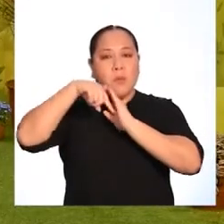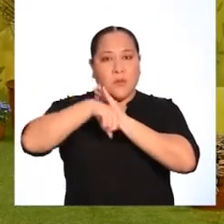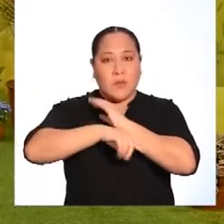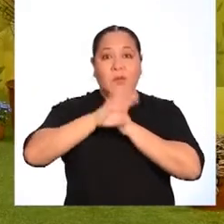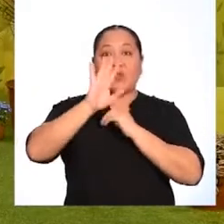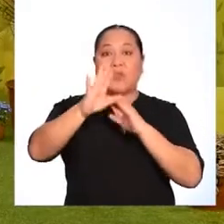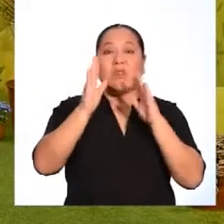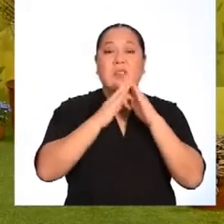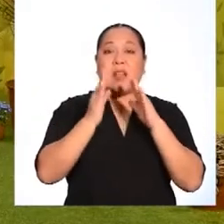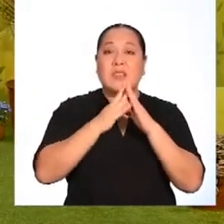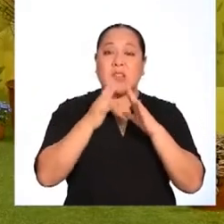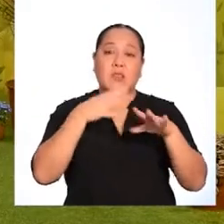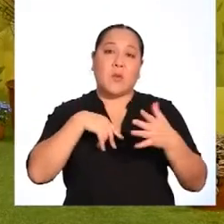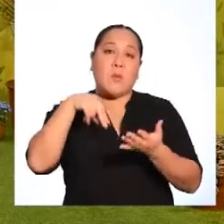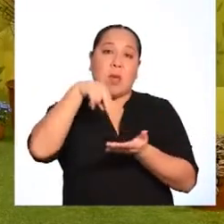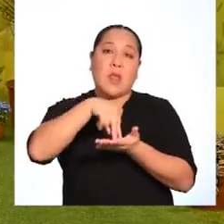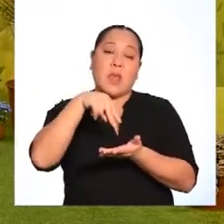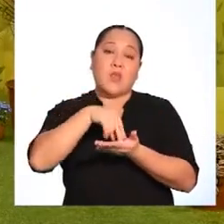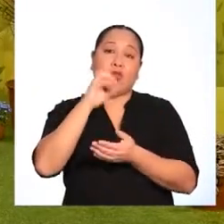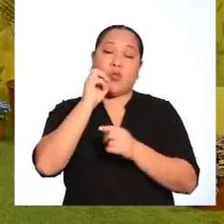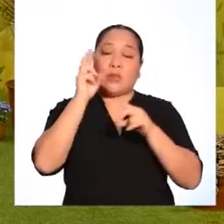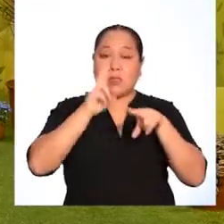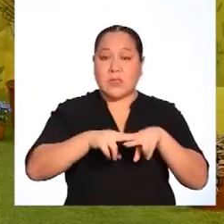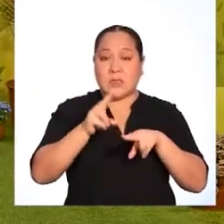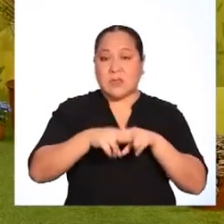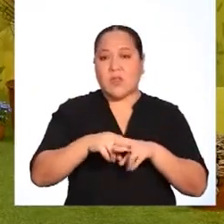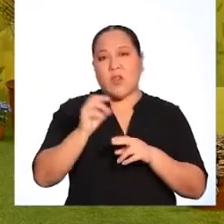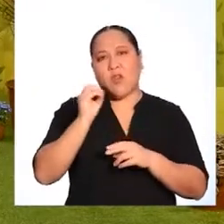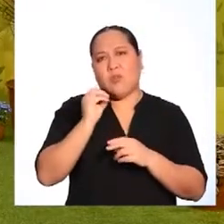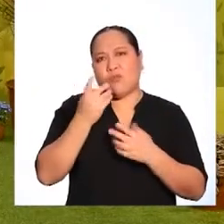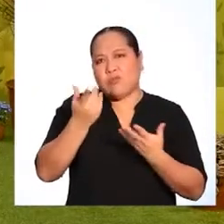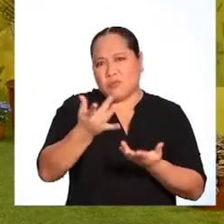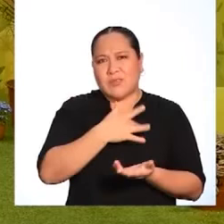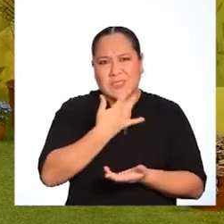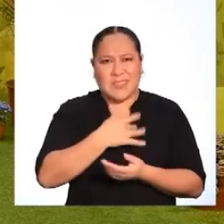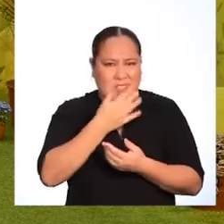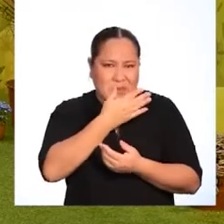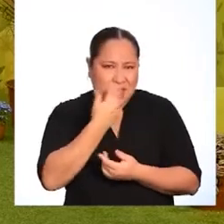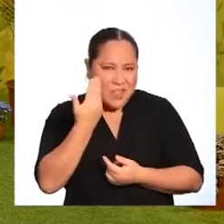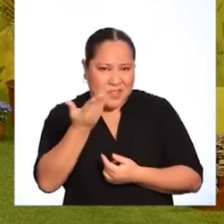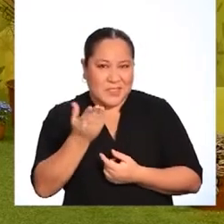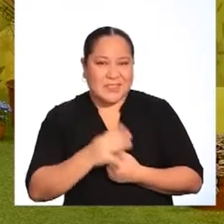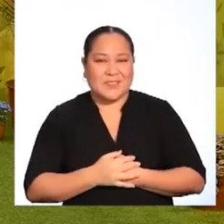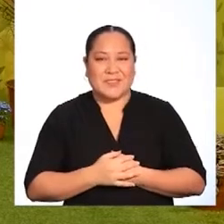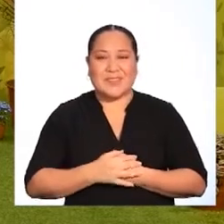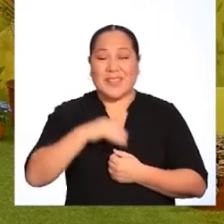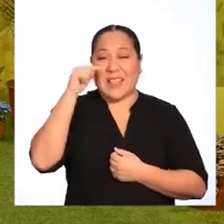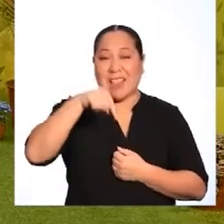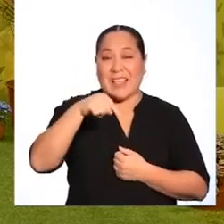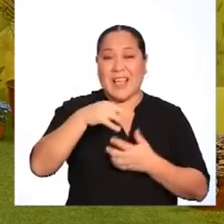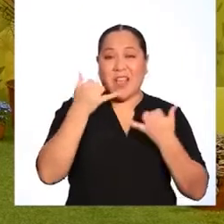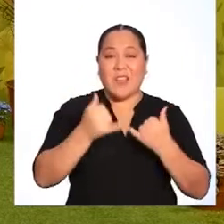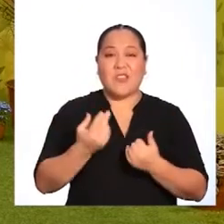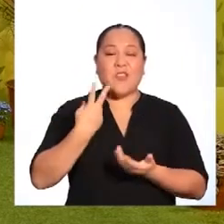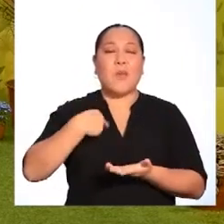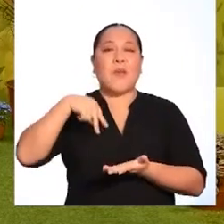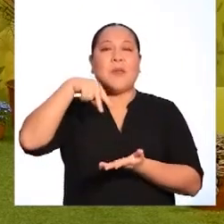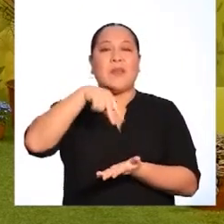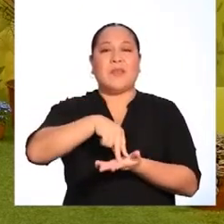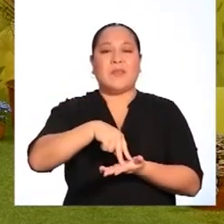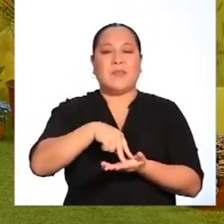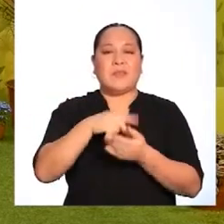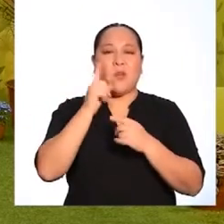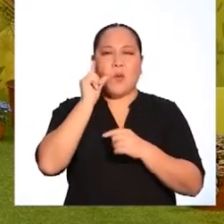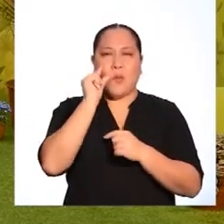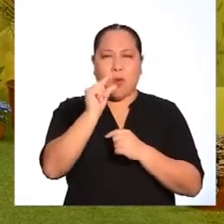ustedes en casa pueden hacerlo parados o sentados o como se sientan más cómodos esta vez yo lo haré